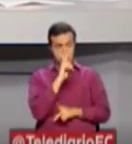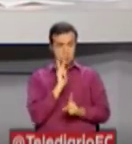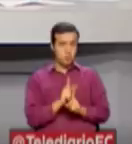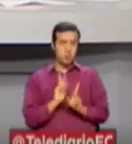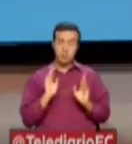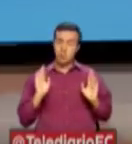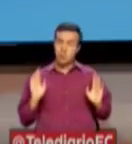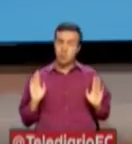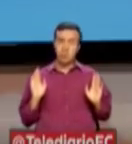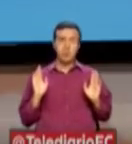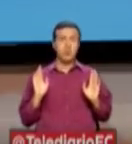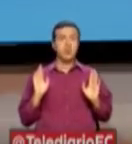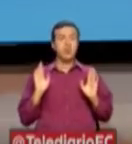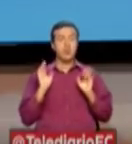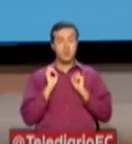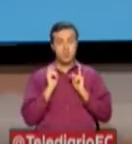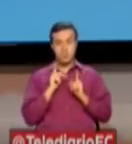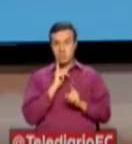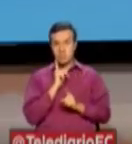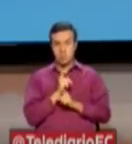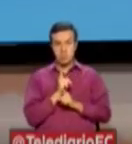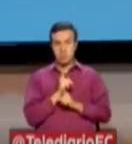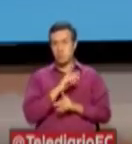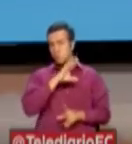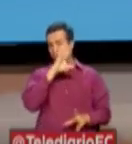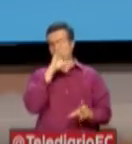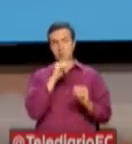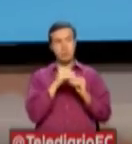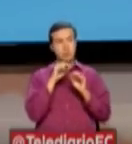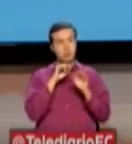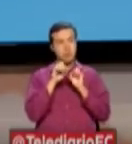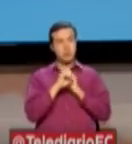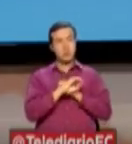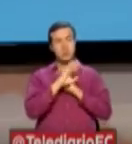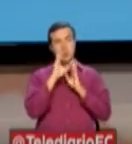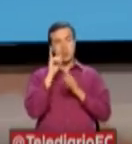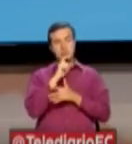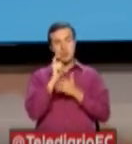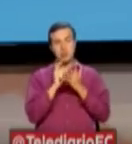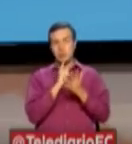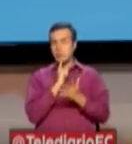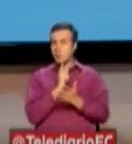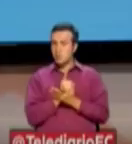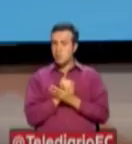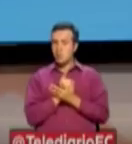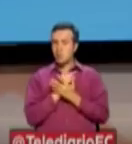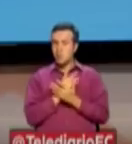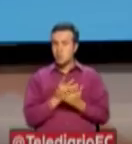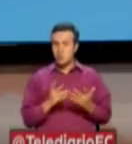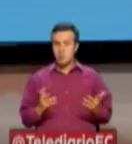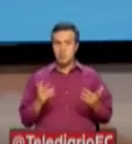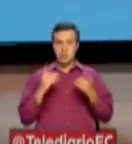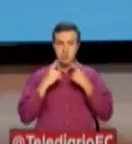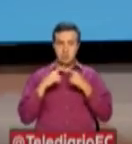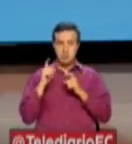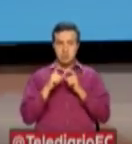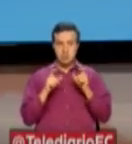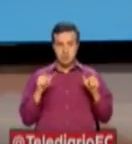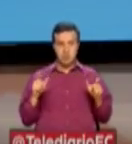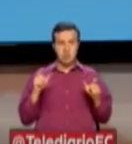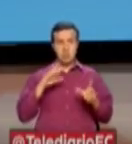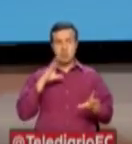saber que esta era una gran oportunidad para dejar esto absolutamente claro porque es necesario que se quede este mensaje en la ciudadanía